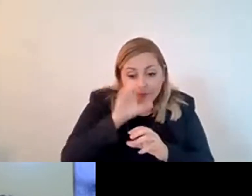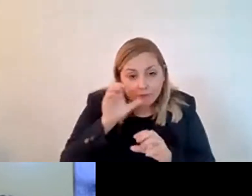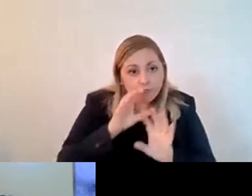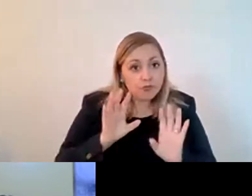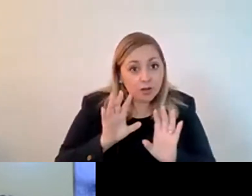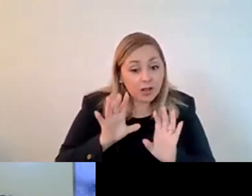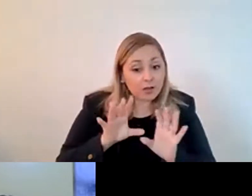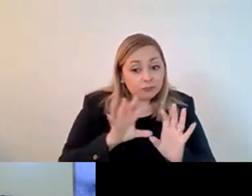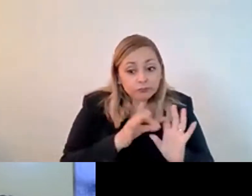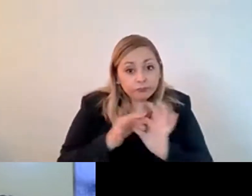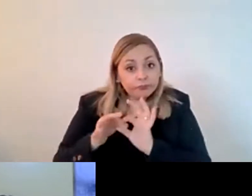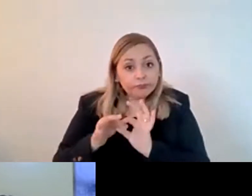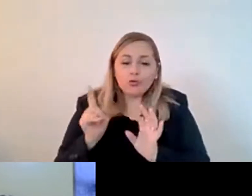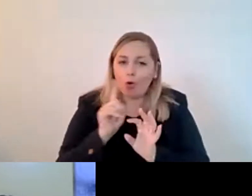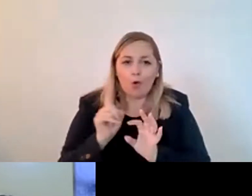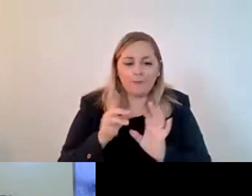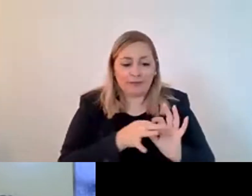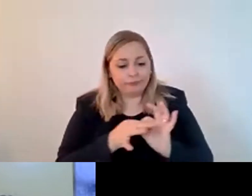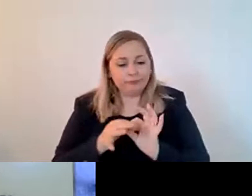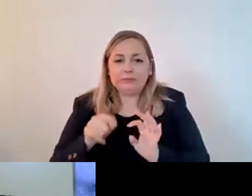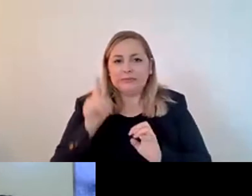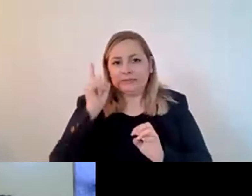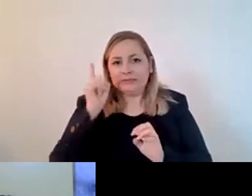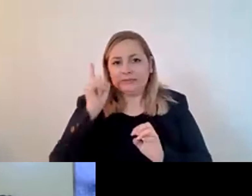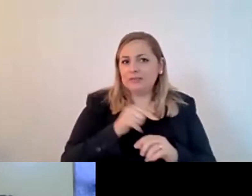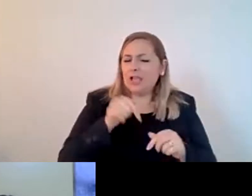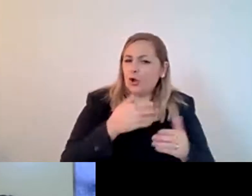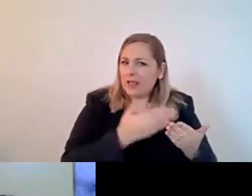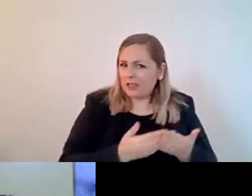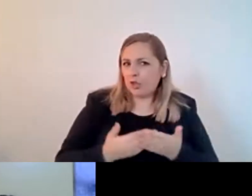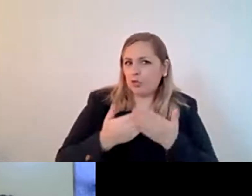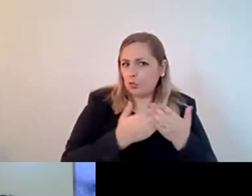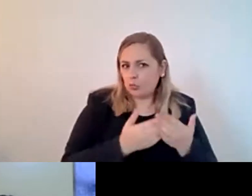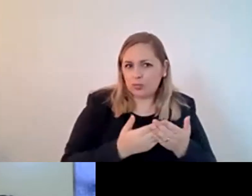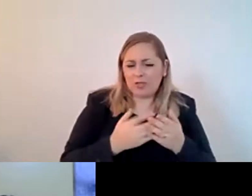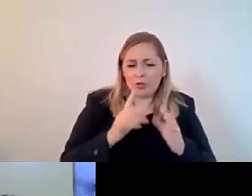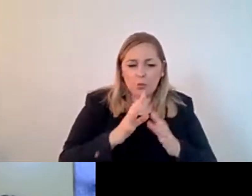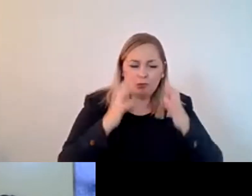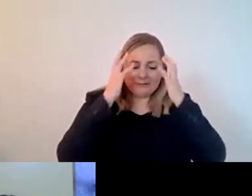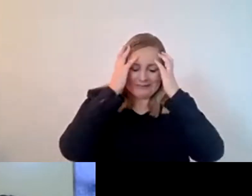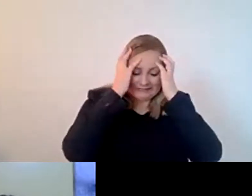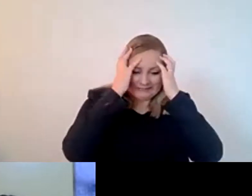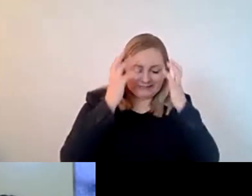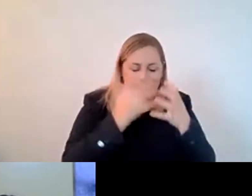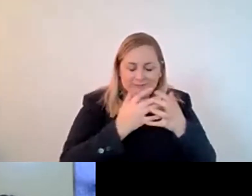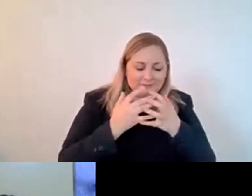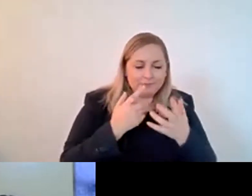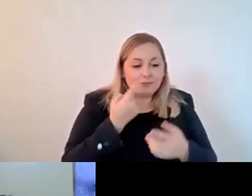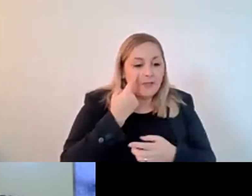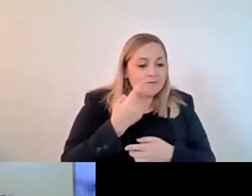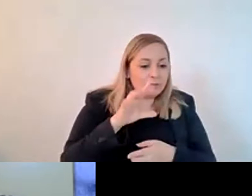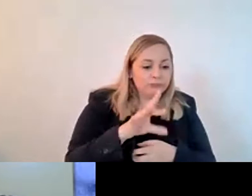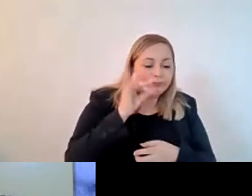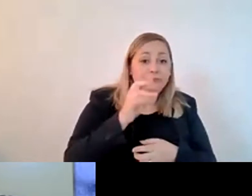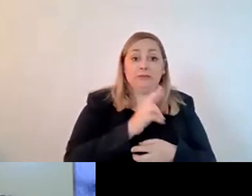la causa es complejísima. Están estudiando como malos de la cabeza si encuentran una